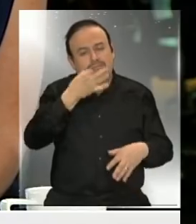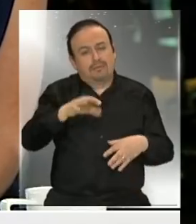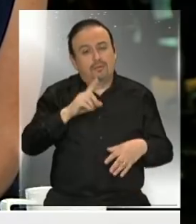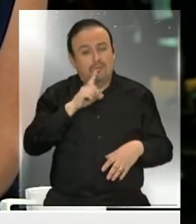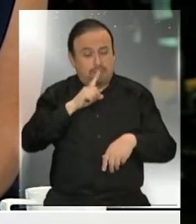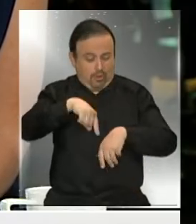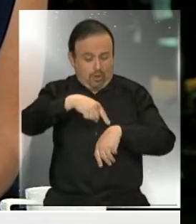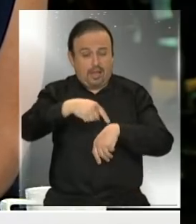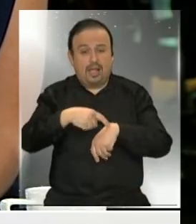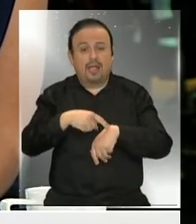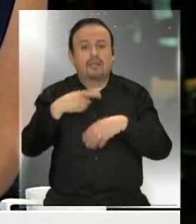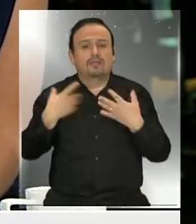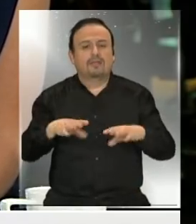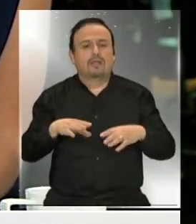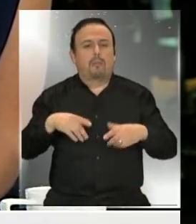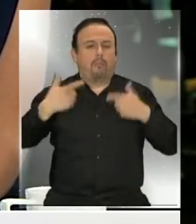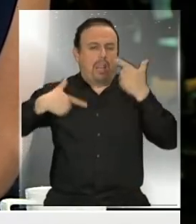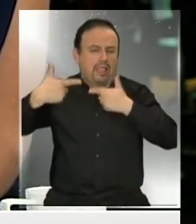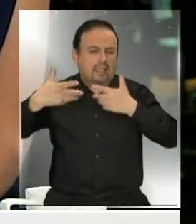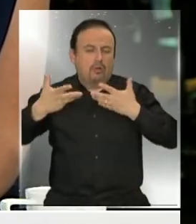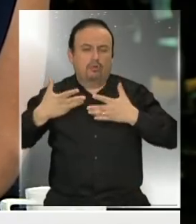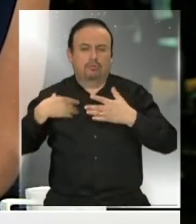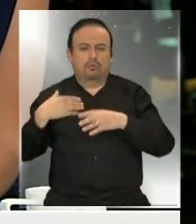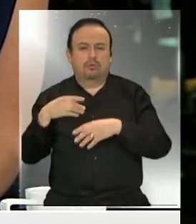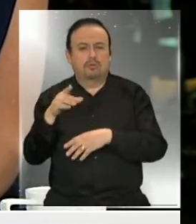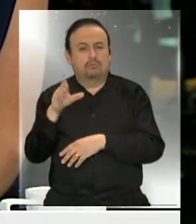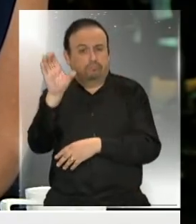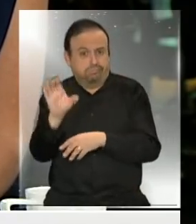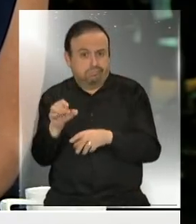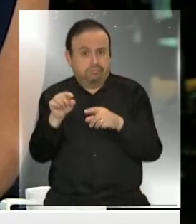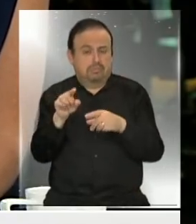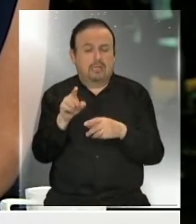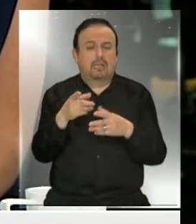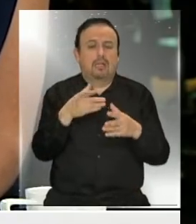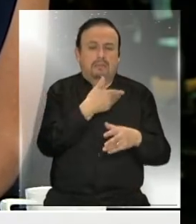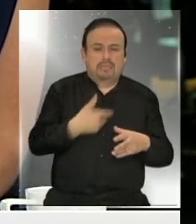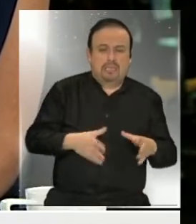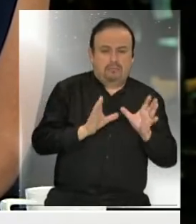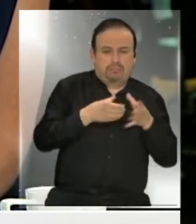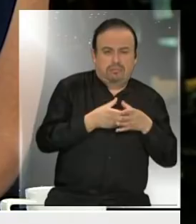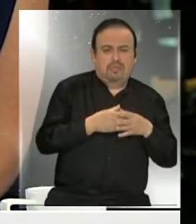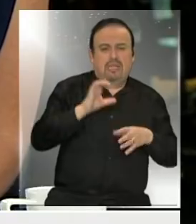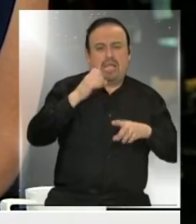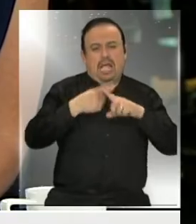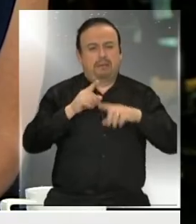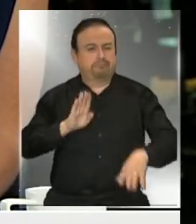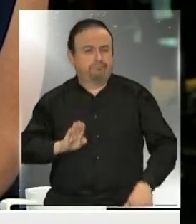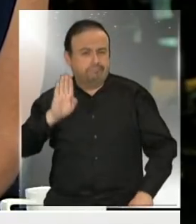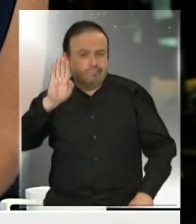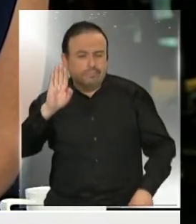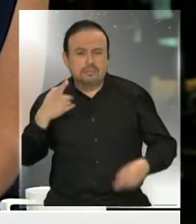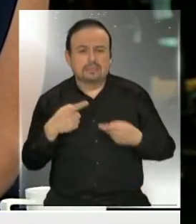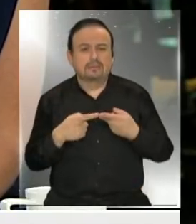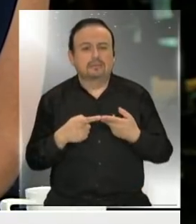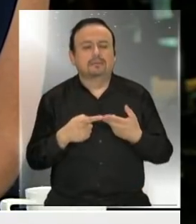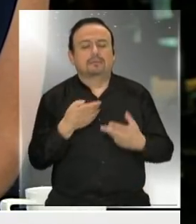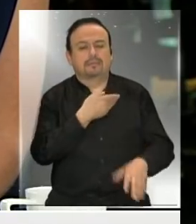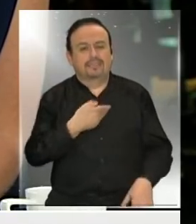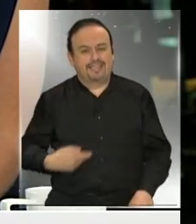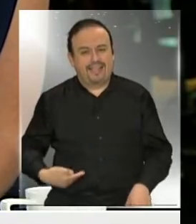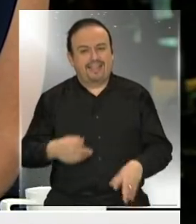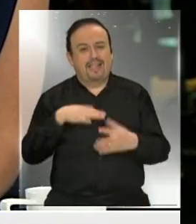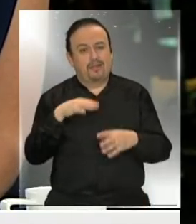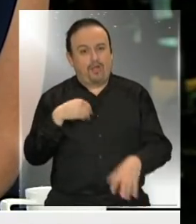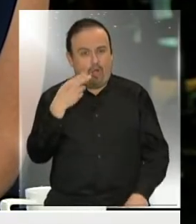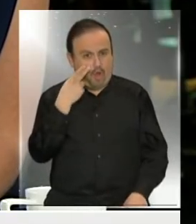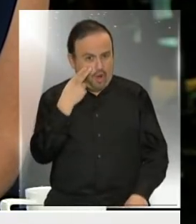las últimas horas con varios políticos referentes políticos presidentes de partido ex candidatos presidenciales para conocer su